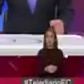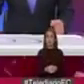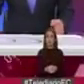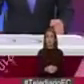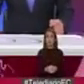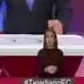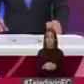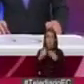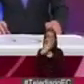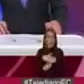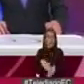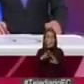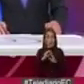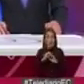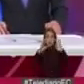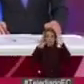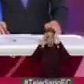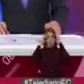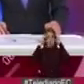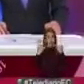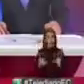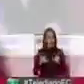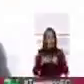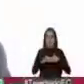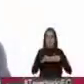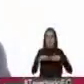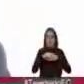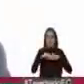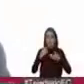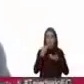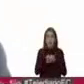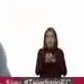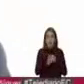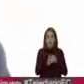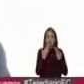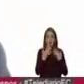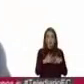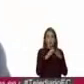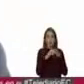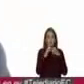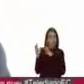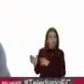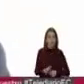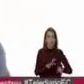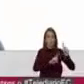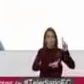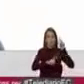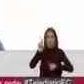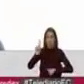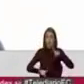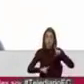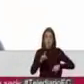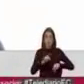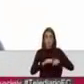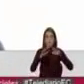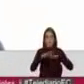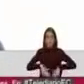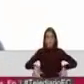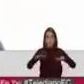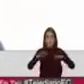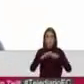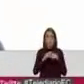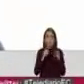Bueno, hay que tomar en cuenta que la dolarización está sufriendo golpes, diría, por distintos lados en la actualidad. El primero tiene que ver